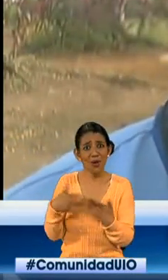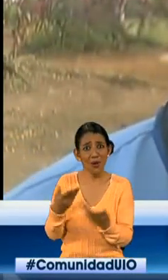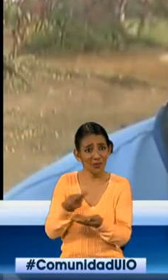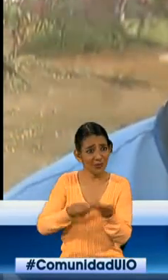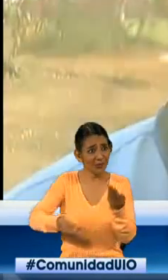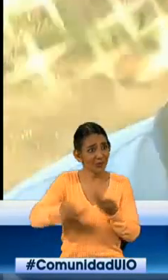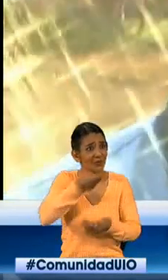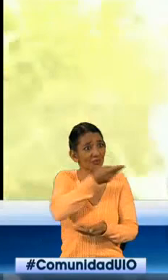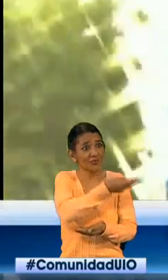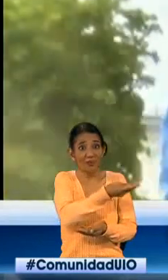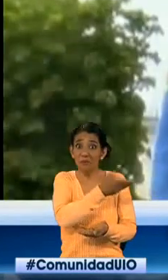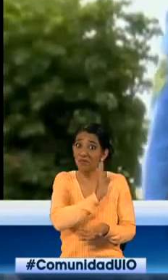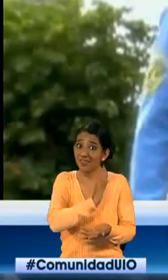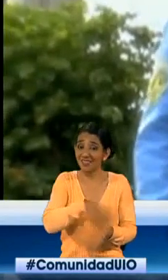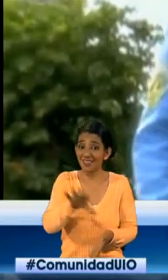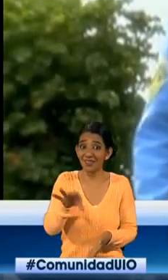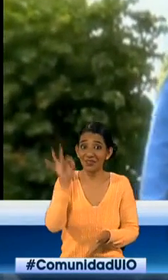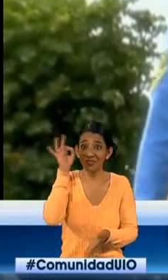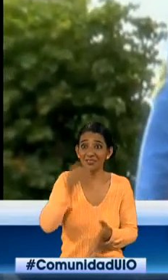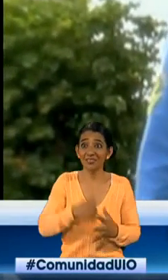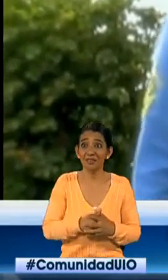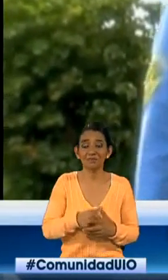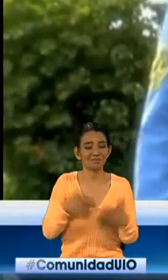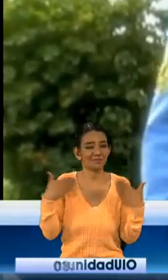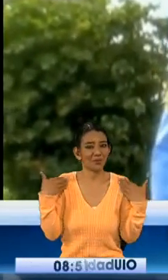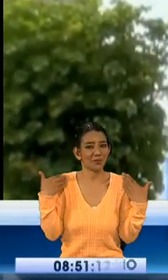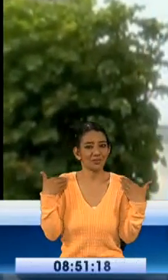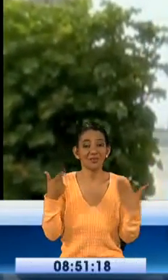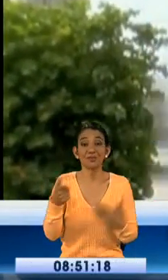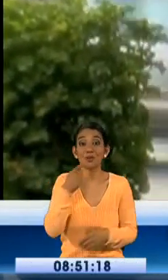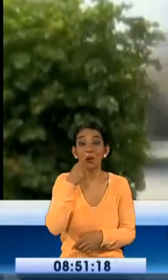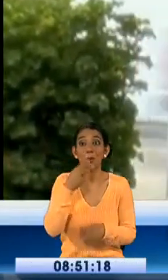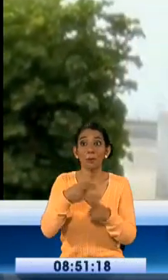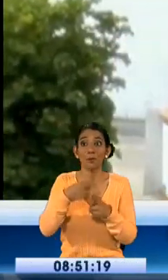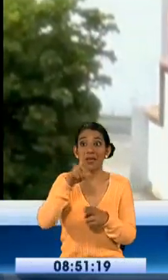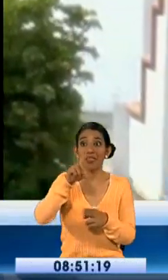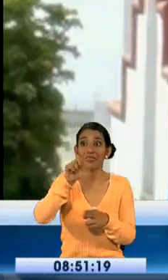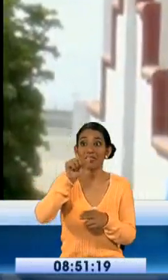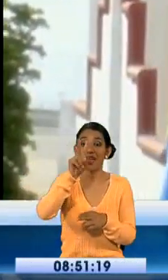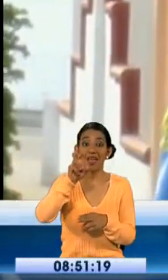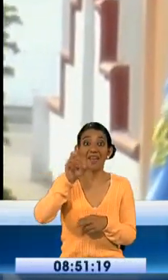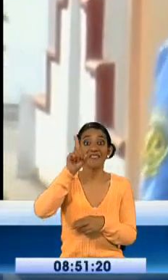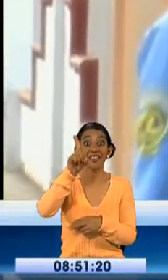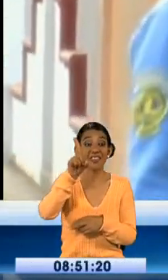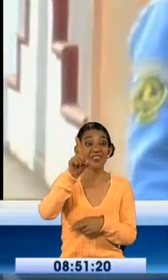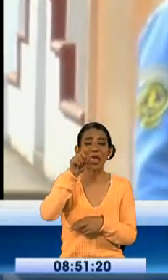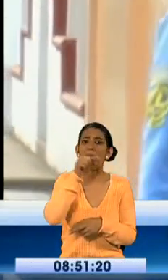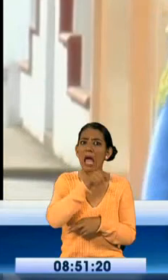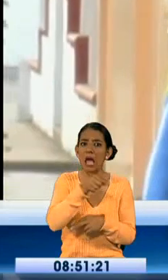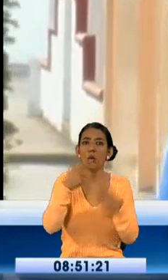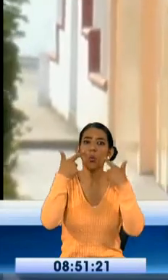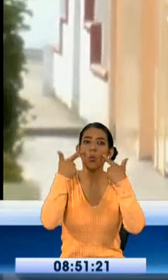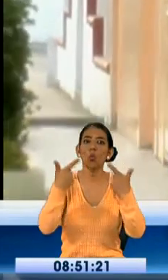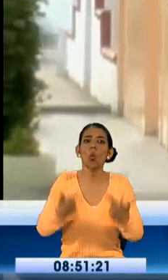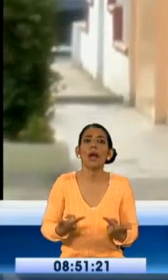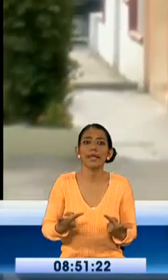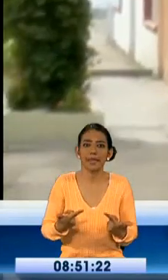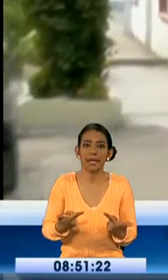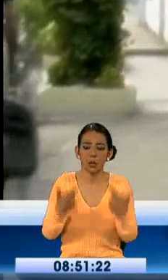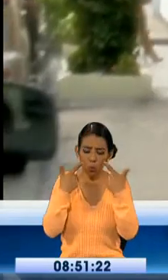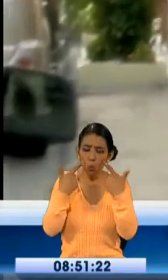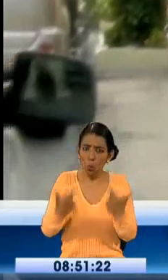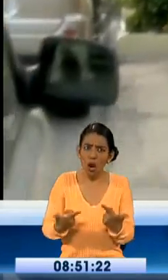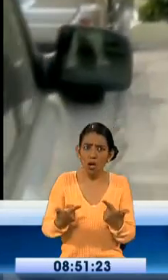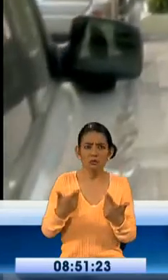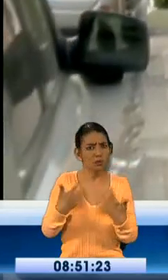cual lo había encontrado. Lleno de alegría encontramos a David García, un joven guardia de seguridad que ha captado la atención por un acto de